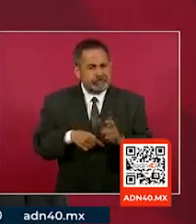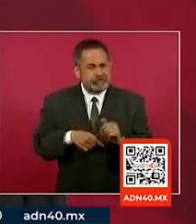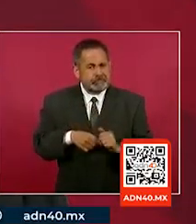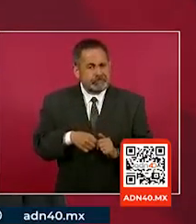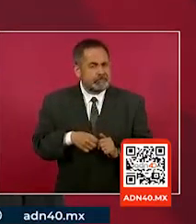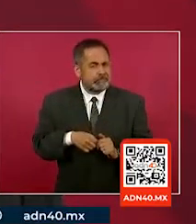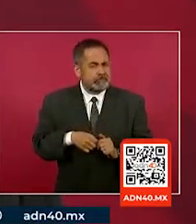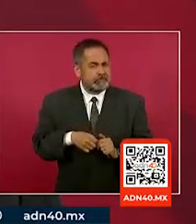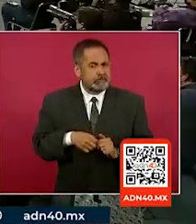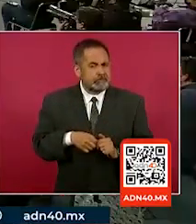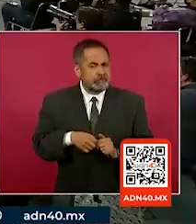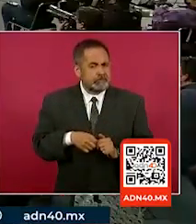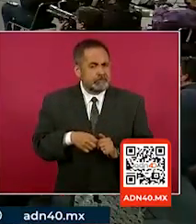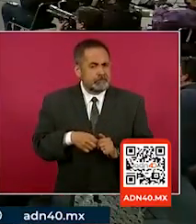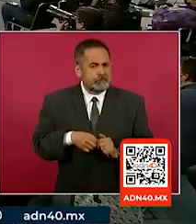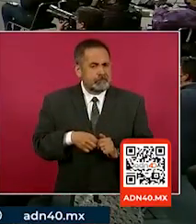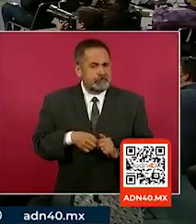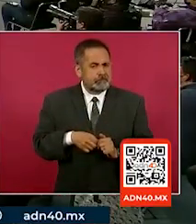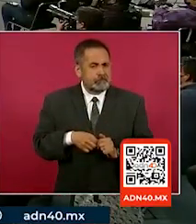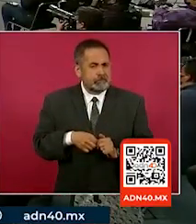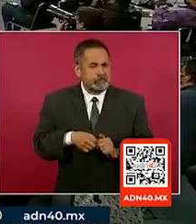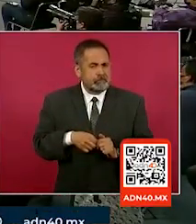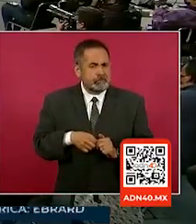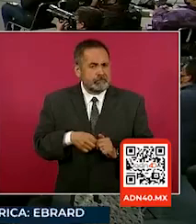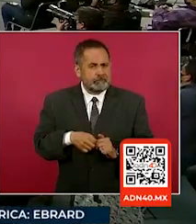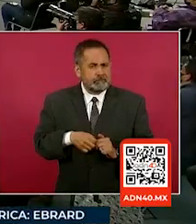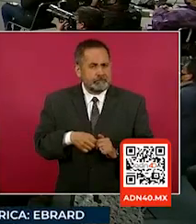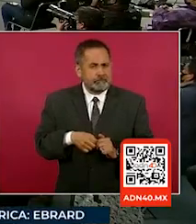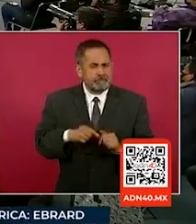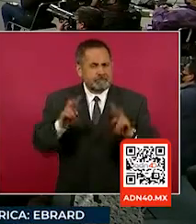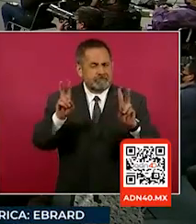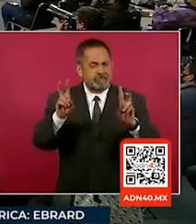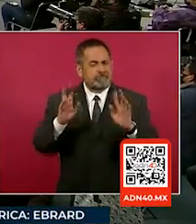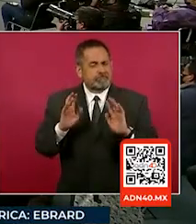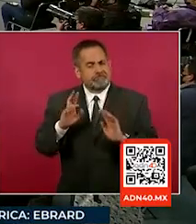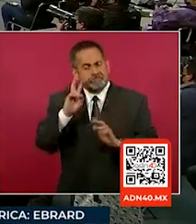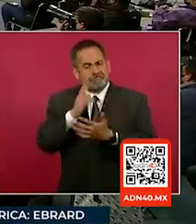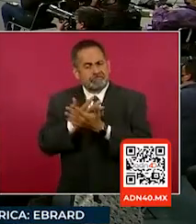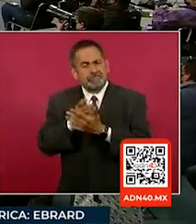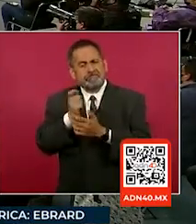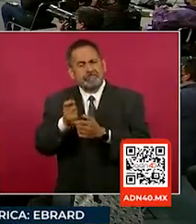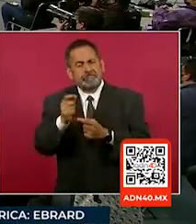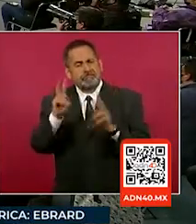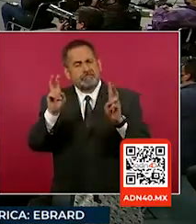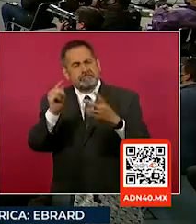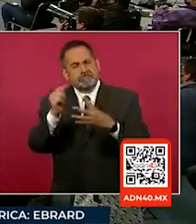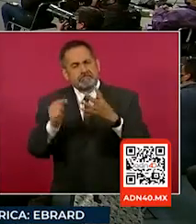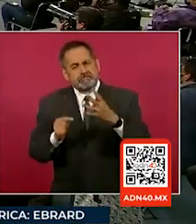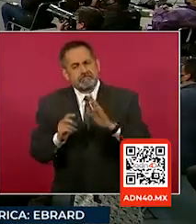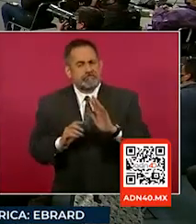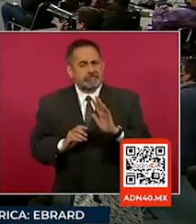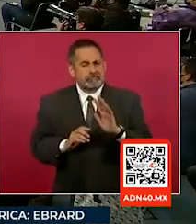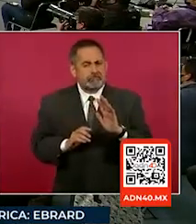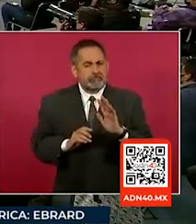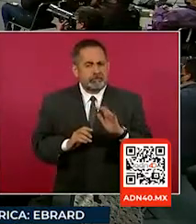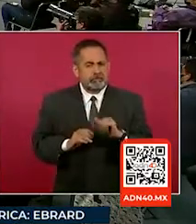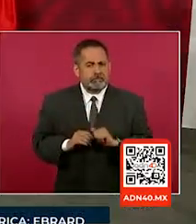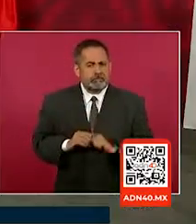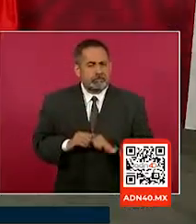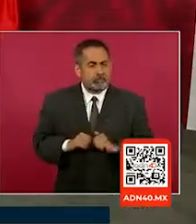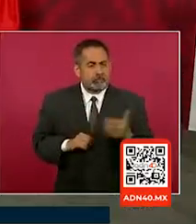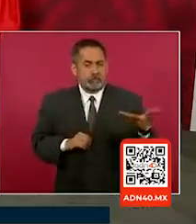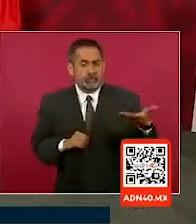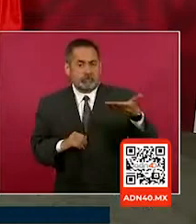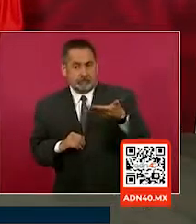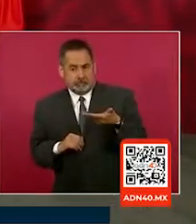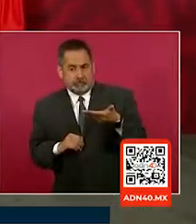pues vamos a esperar por qué nos solicitaron